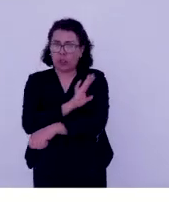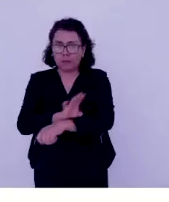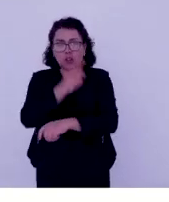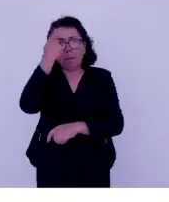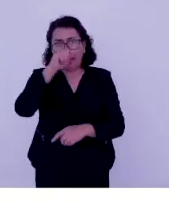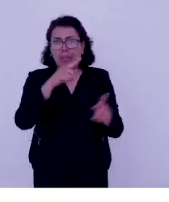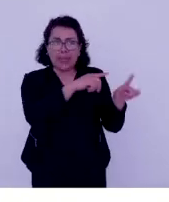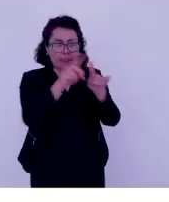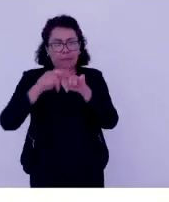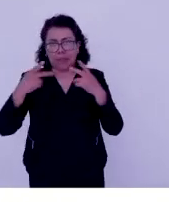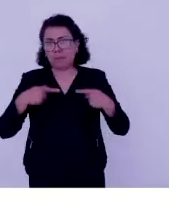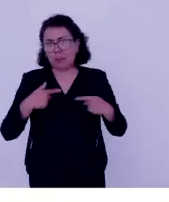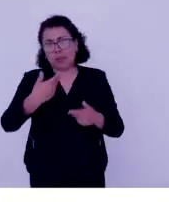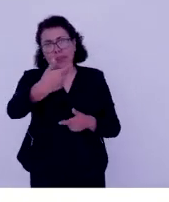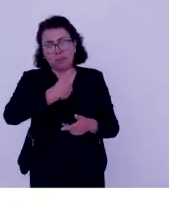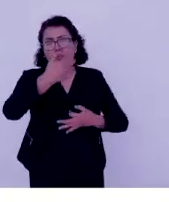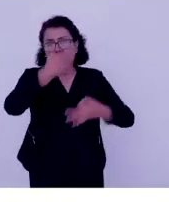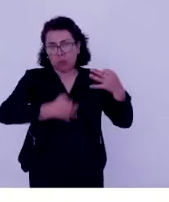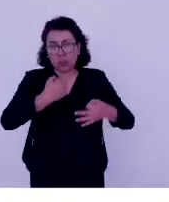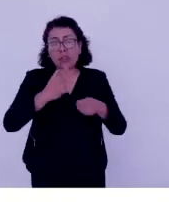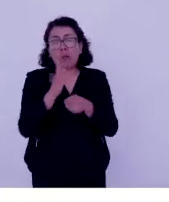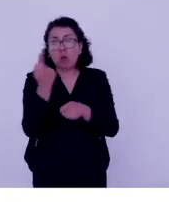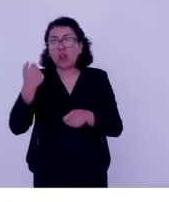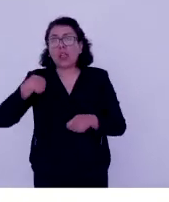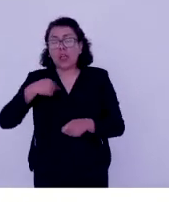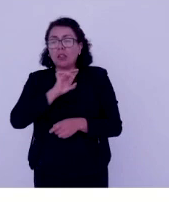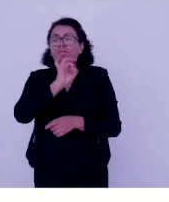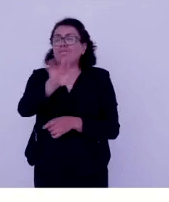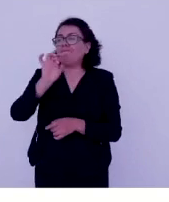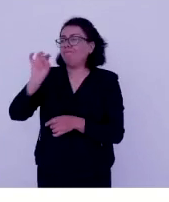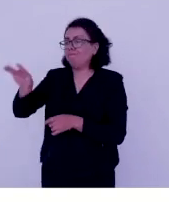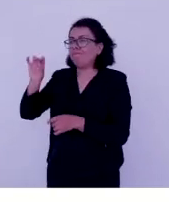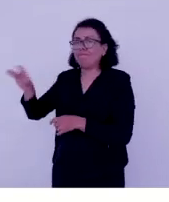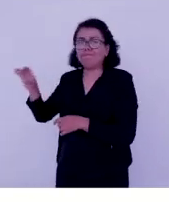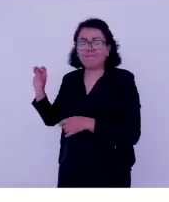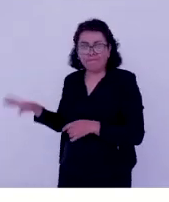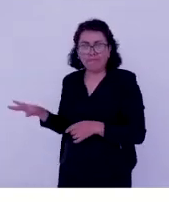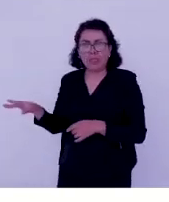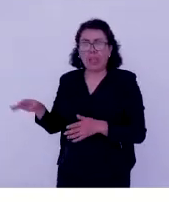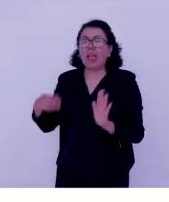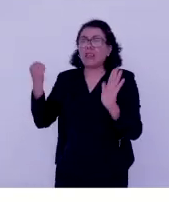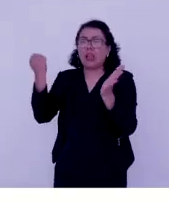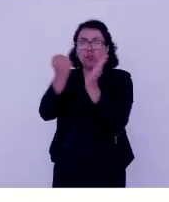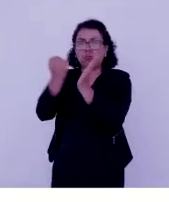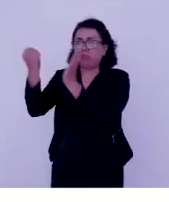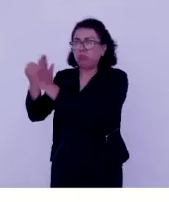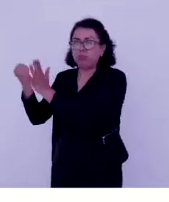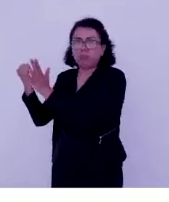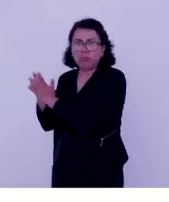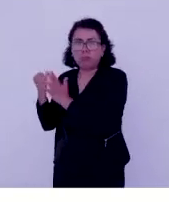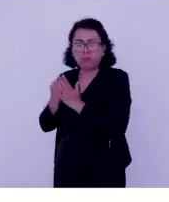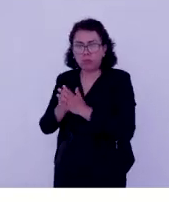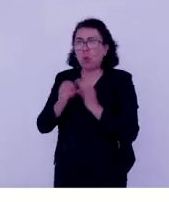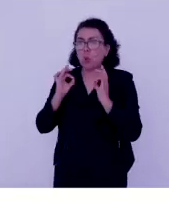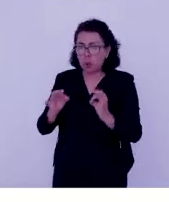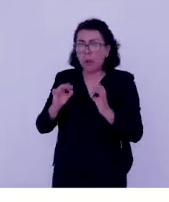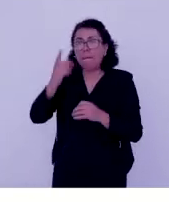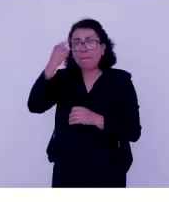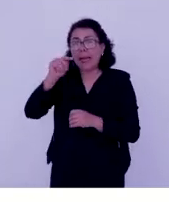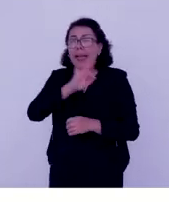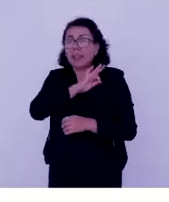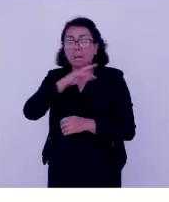justiciable porque se ha registrado el envío de 1291 exhortos electrónicos lo cual favorece la